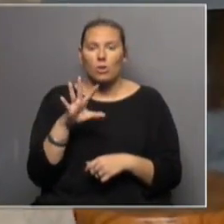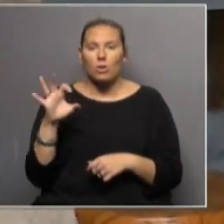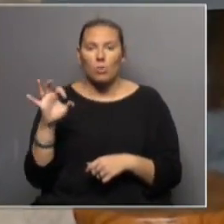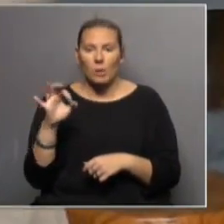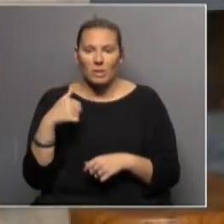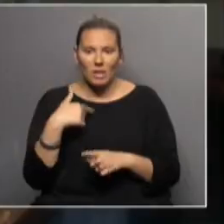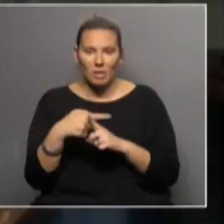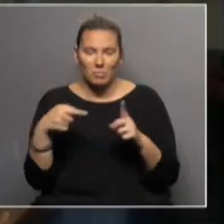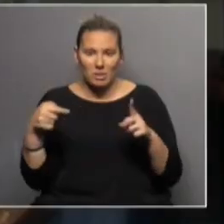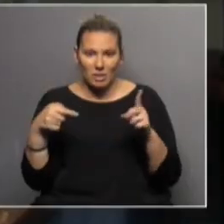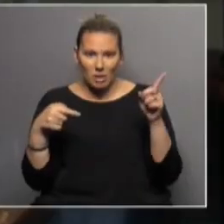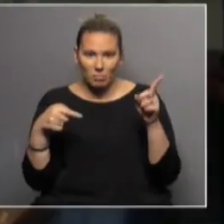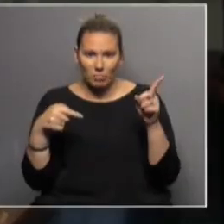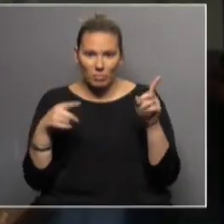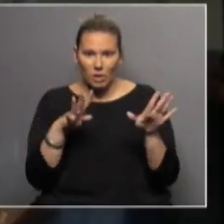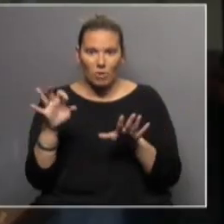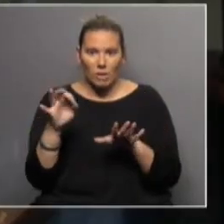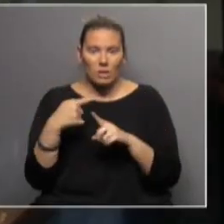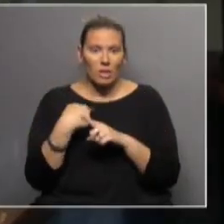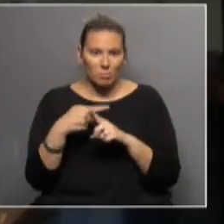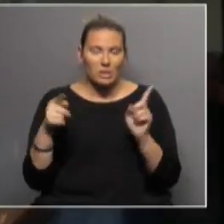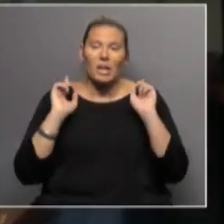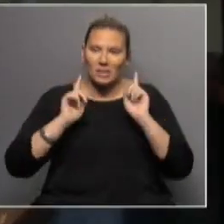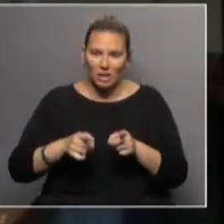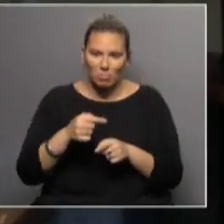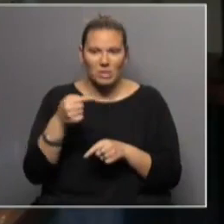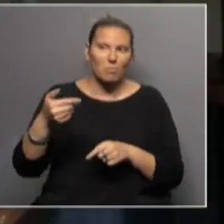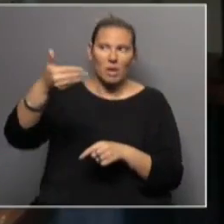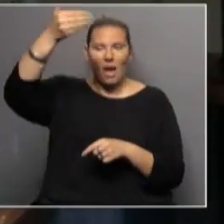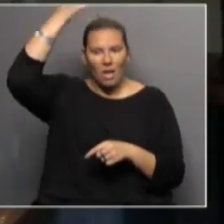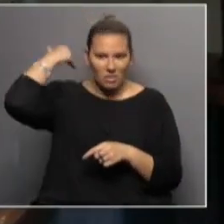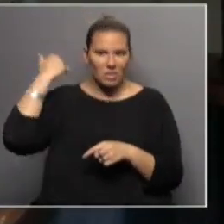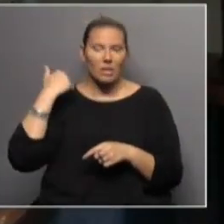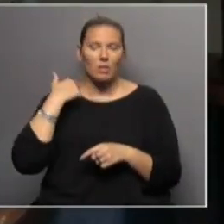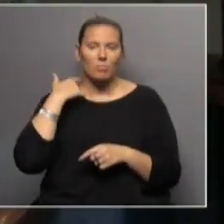está el globo con el 90. También la semana anterior.